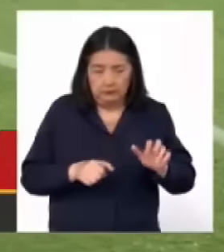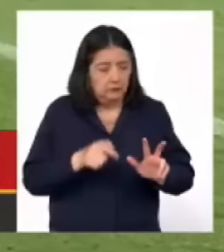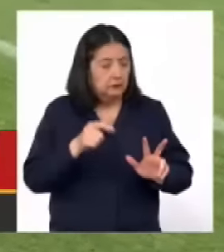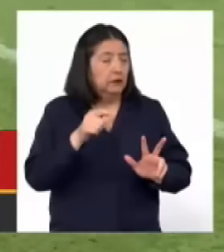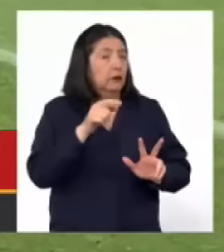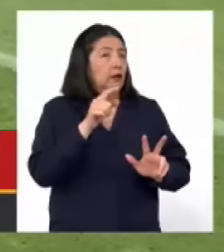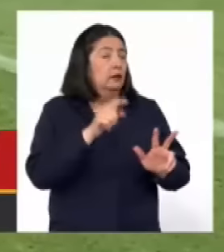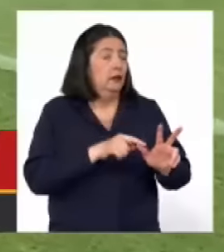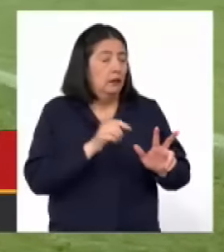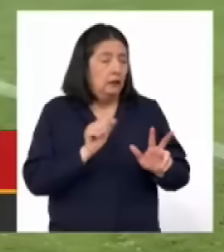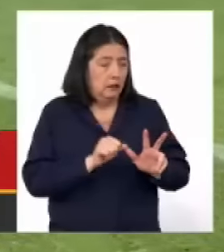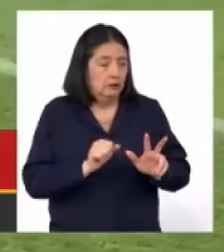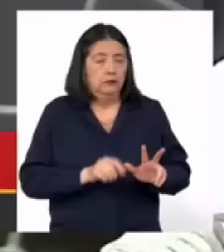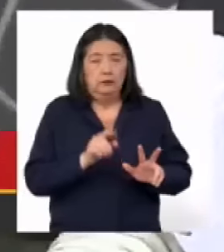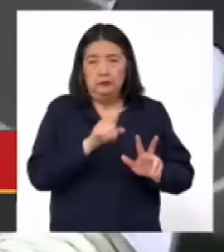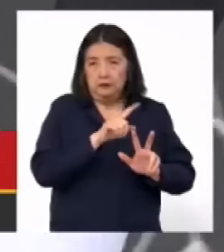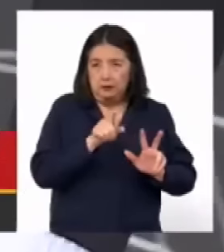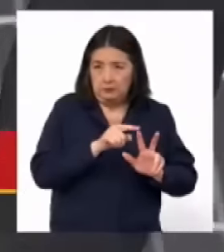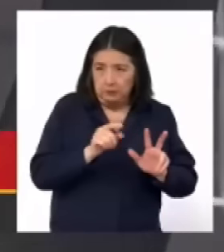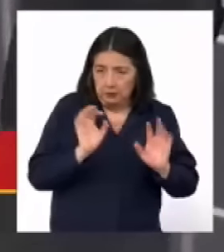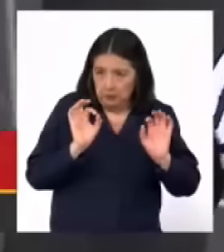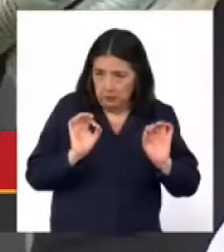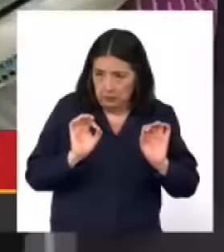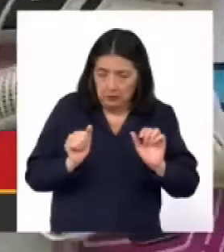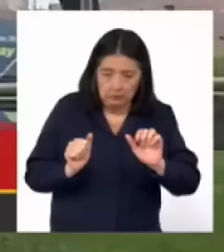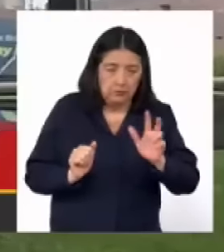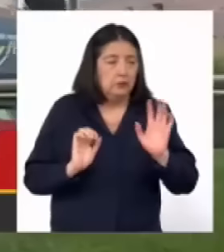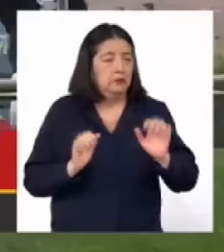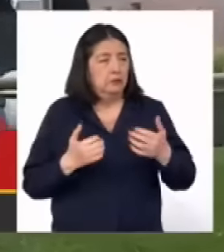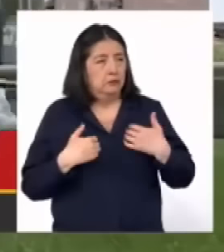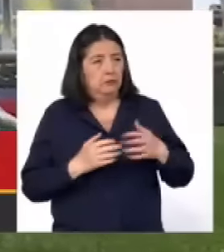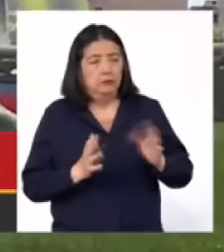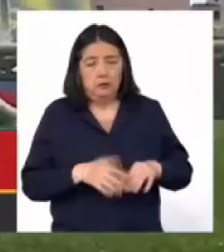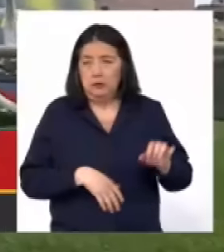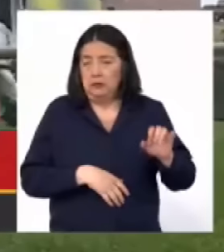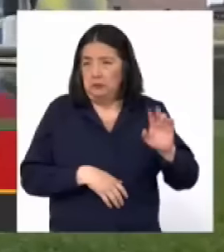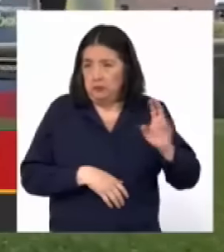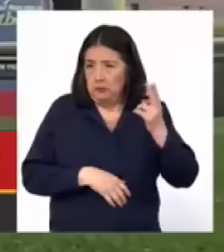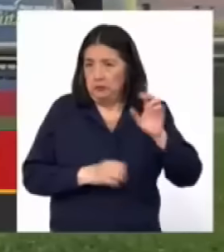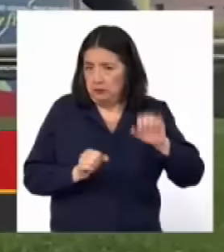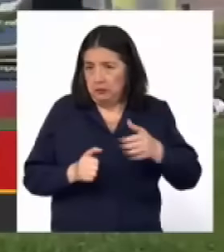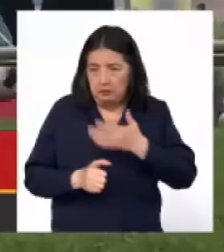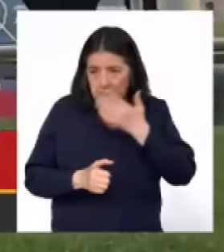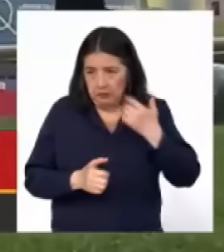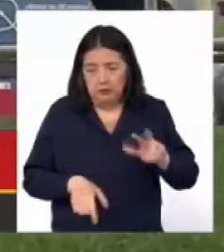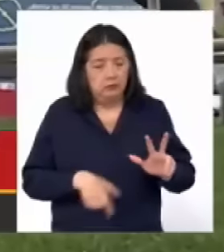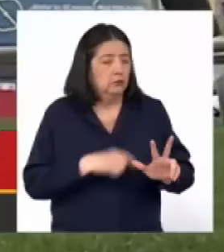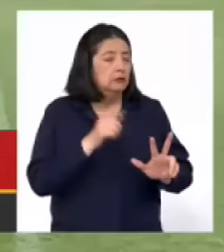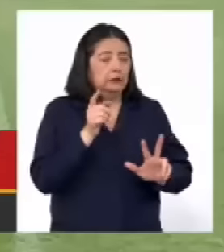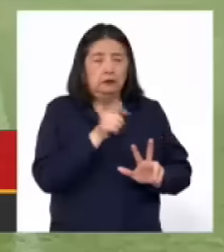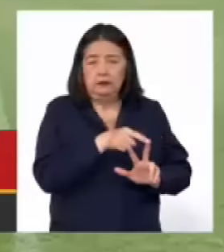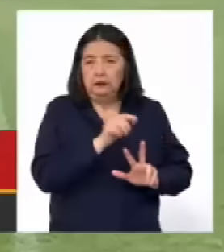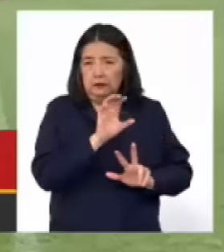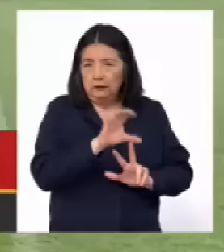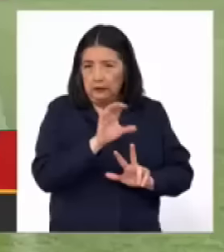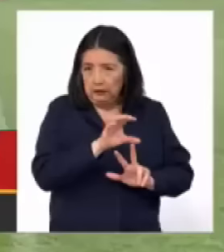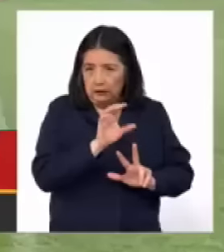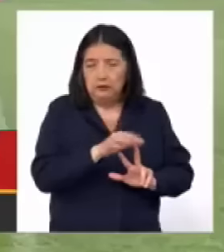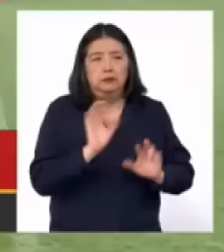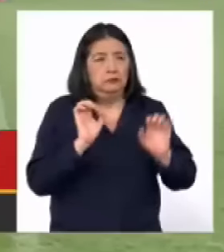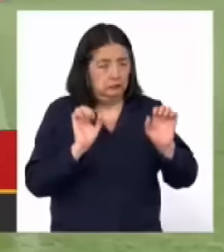por derecha, Zambrano, que ojalá alcance el nivel que tuvo ante Uruguay jugando un partidazo, para mí el mejor del equipo. Callens vuelve